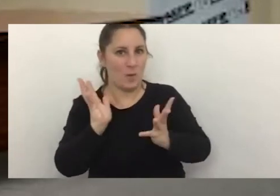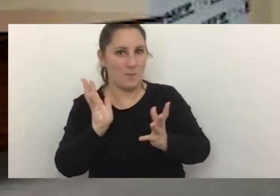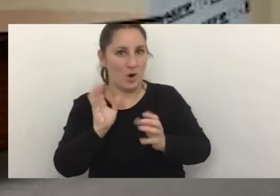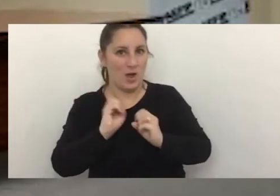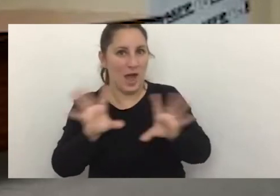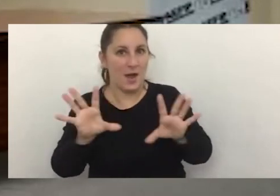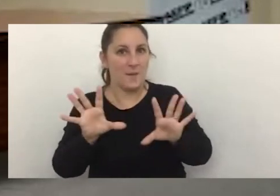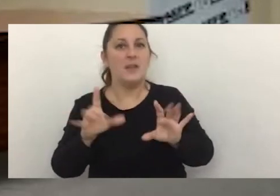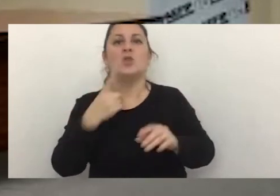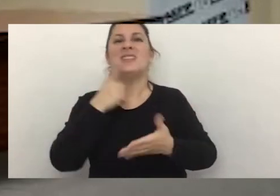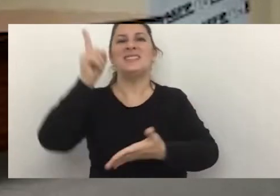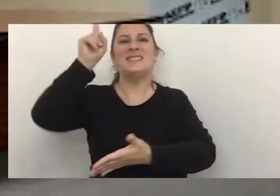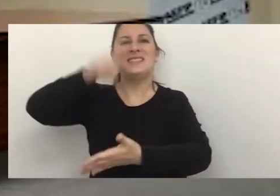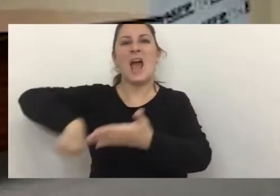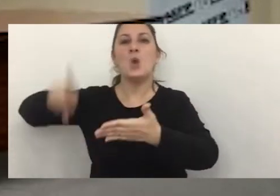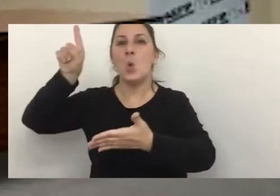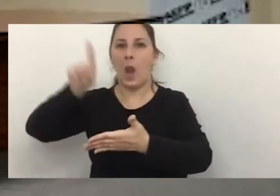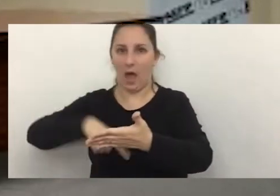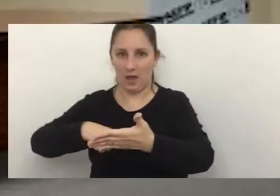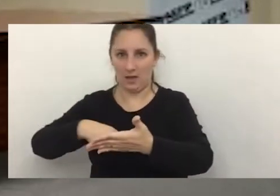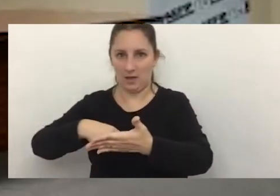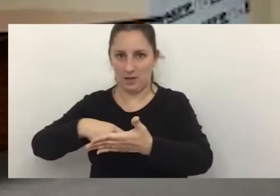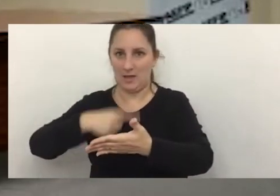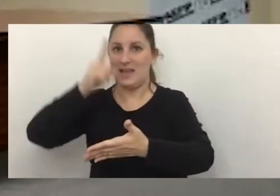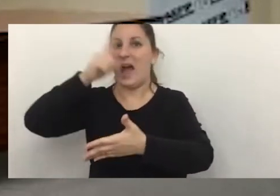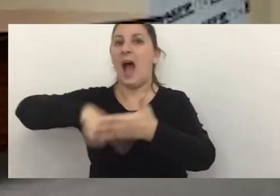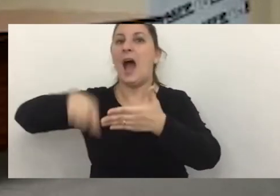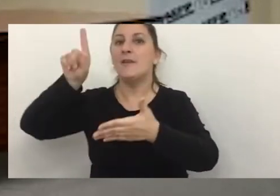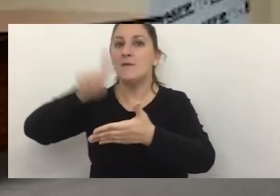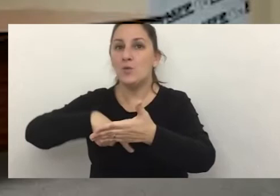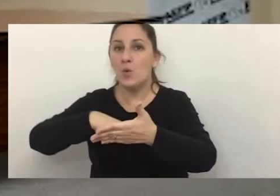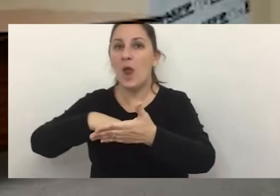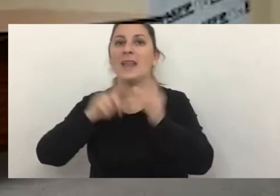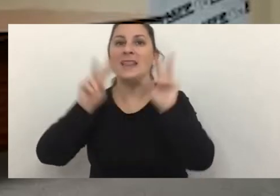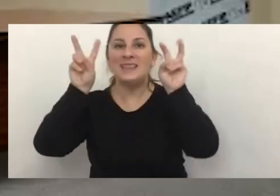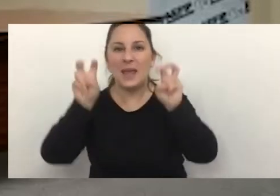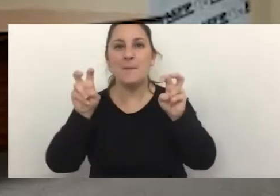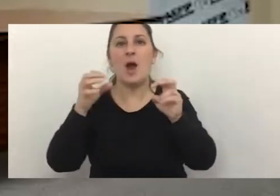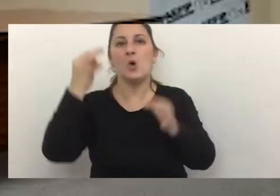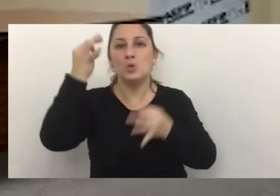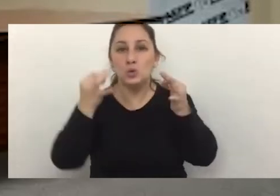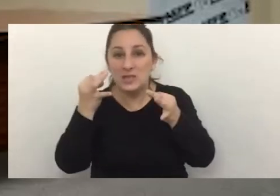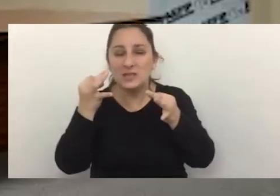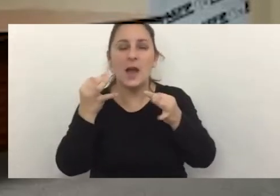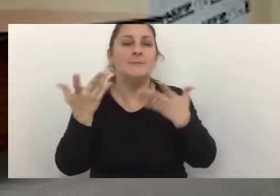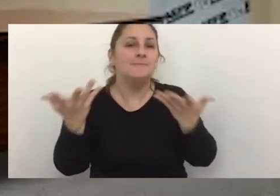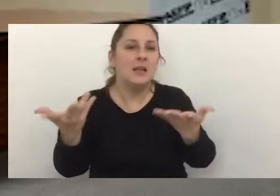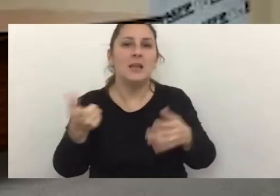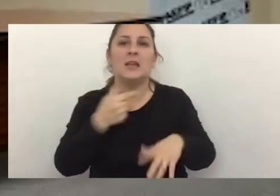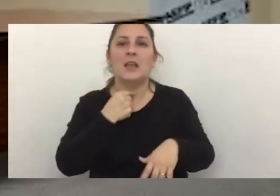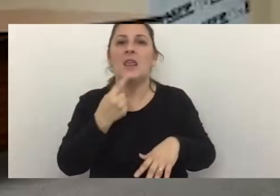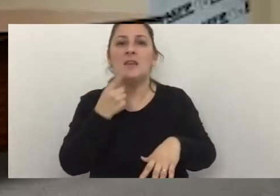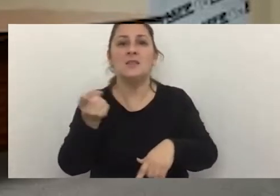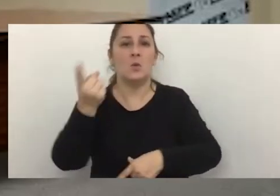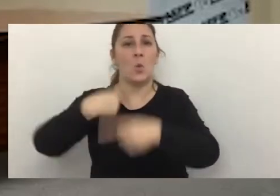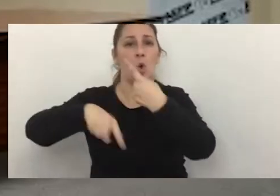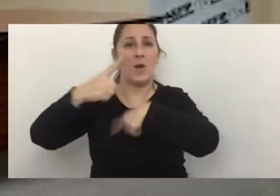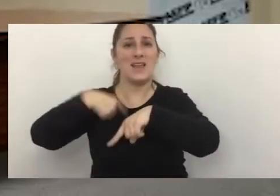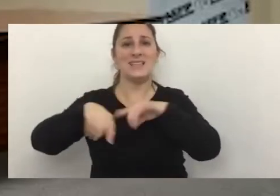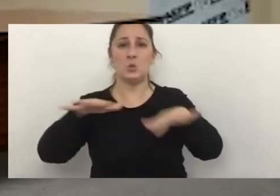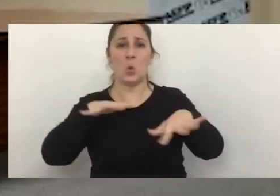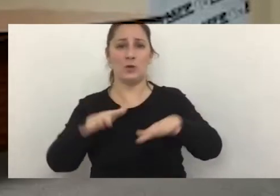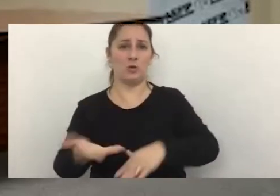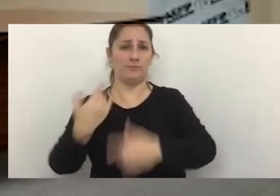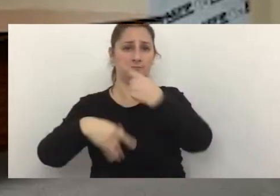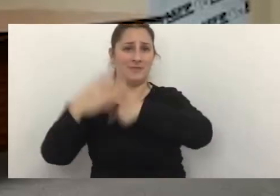la nulidad. Y declarar la nulidad, en términos jurídicos, sencillamente es volver la situación al estado anterior.